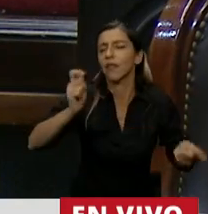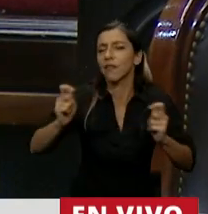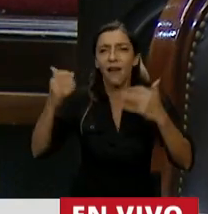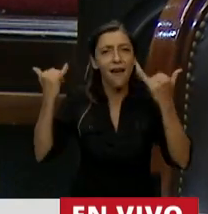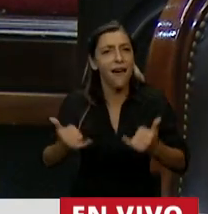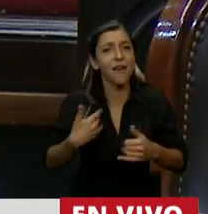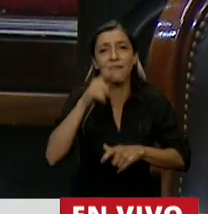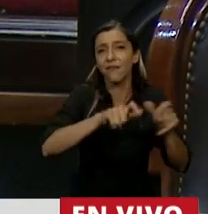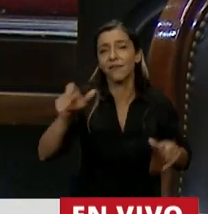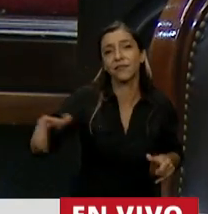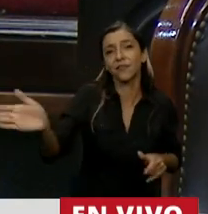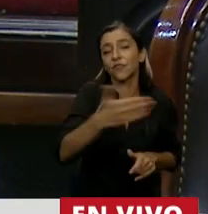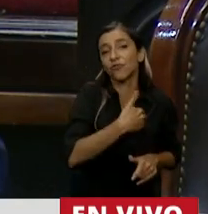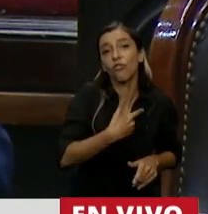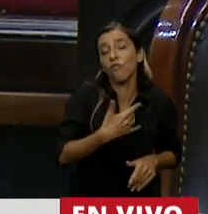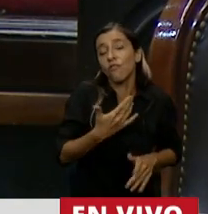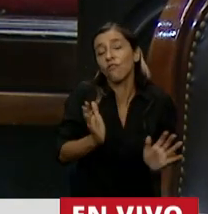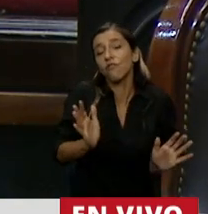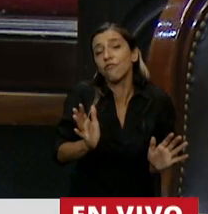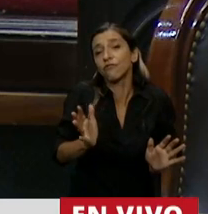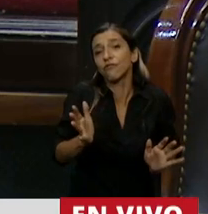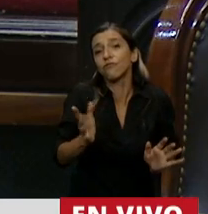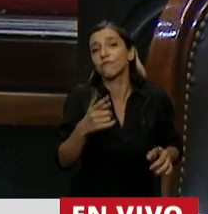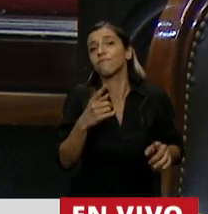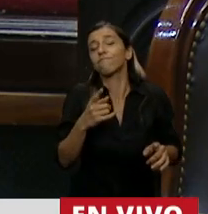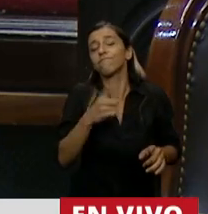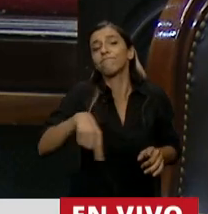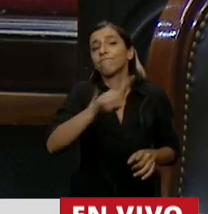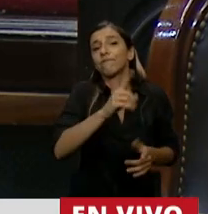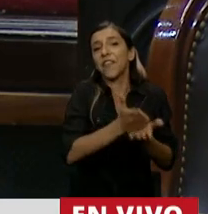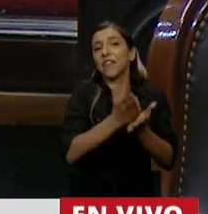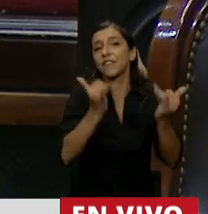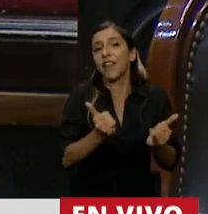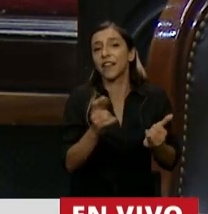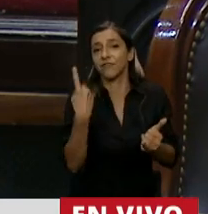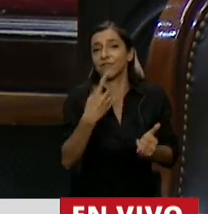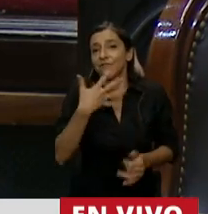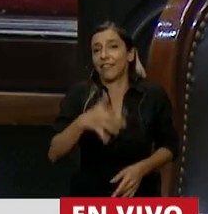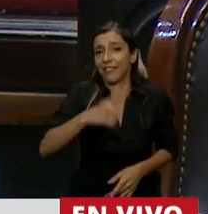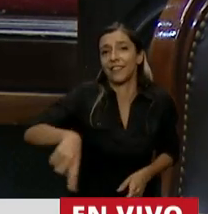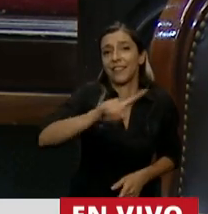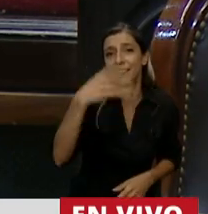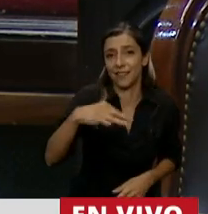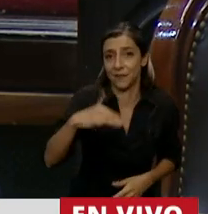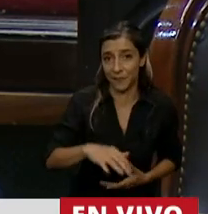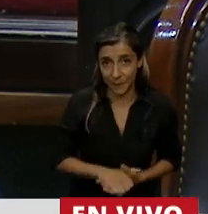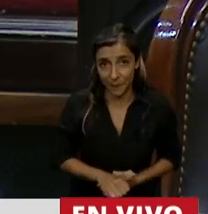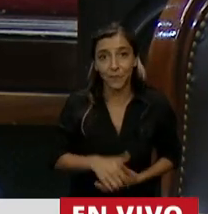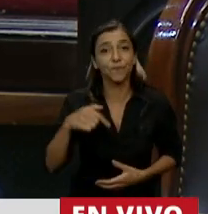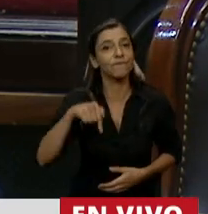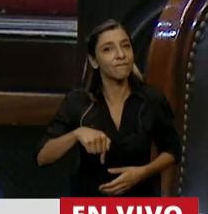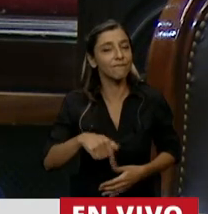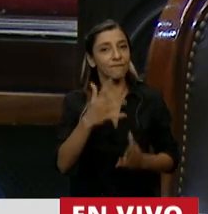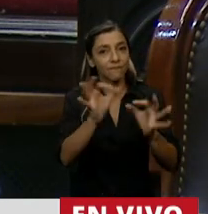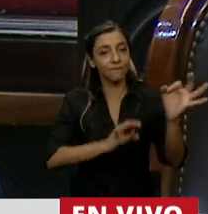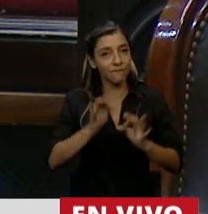distintos seres humanos tengan que ser entendidos? Y acá es donde creo yo que este proyecto que hoy estamos